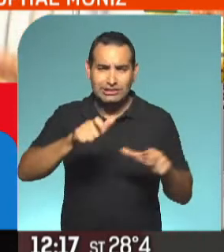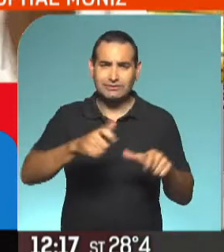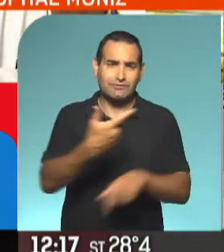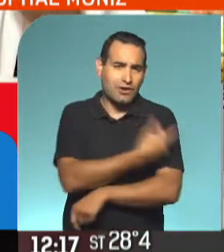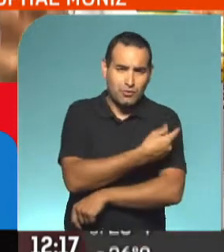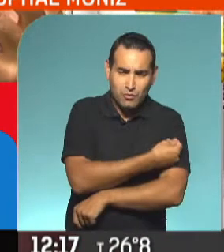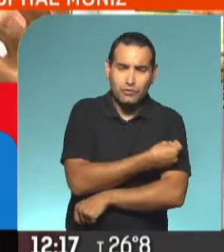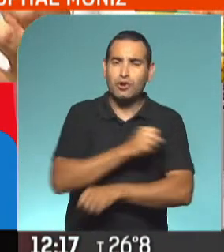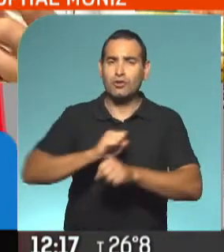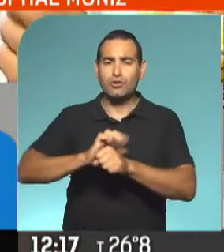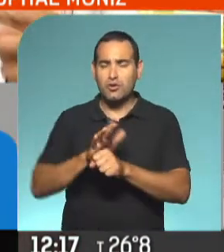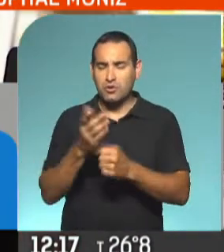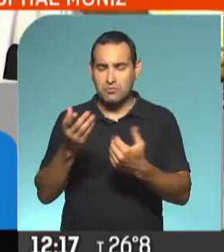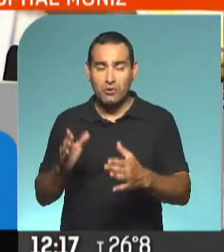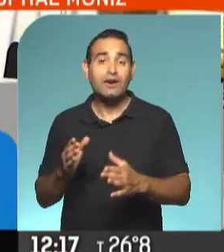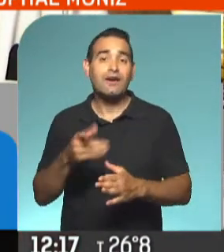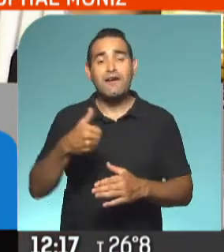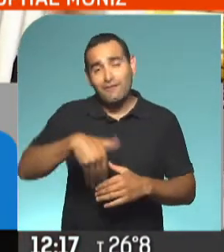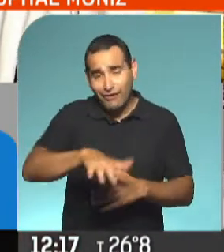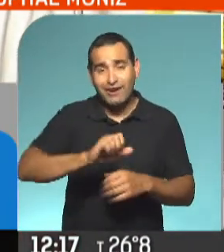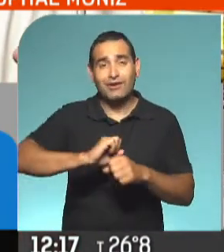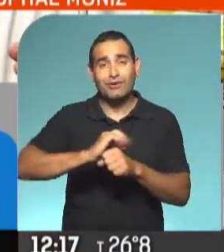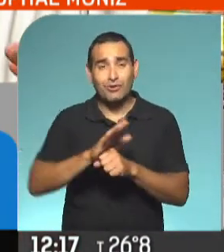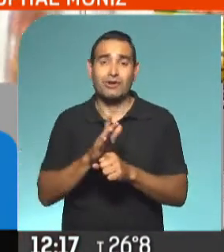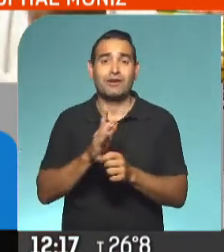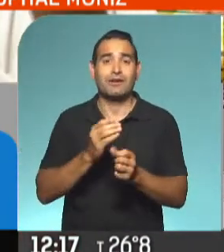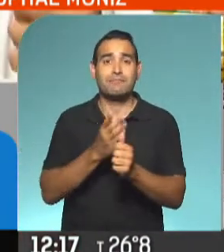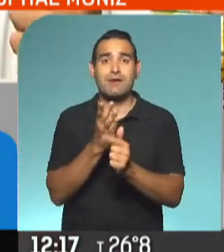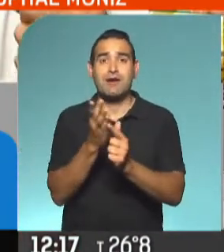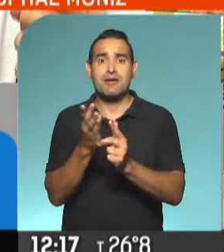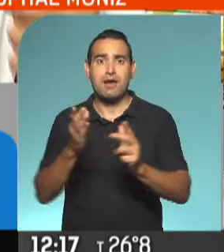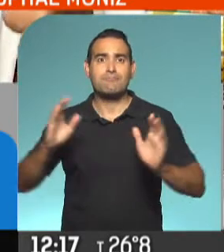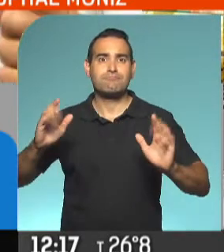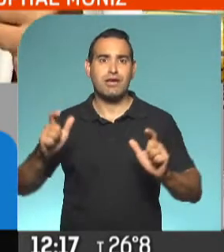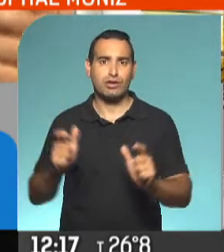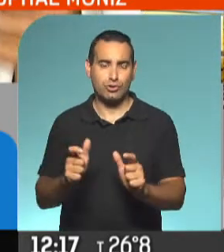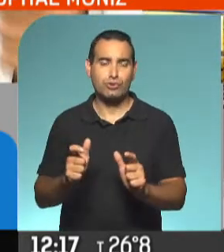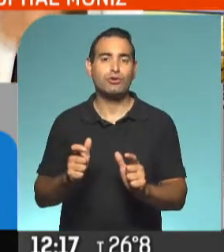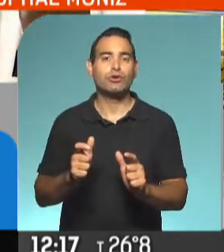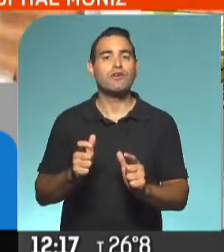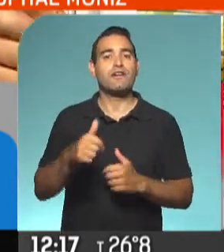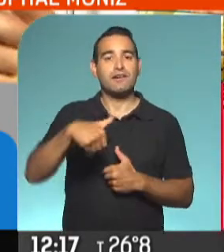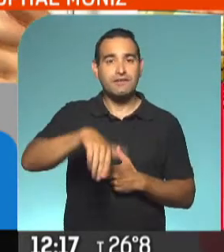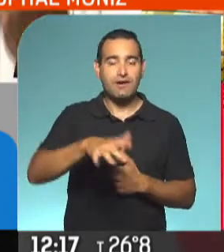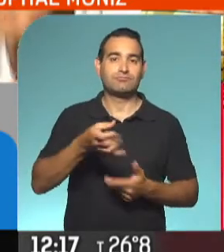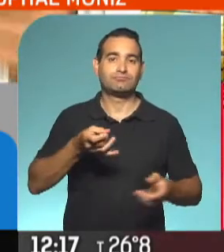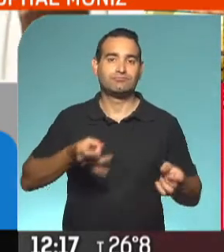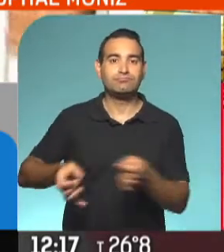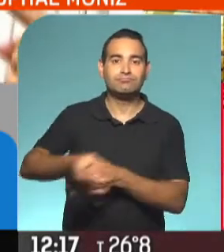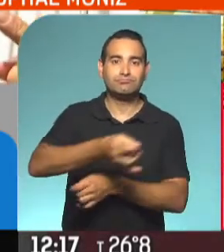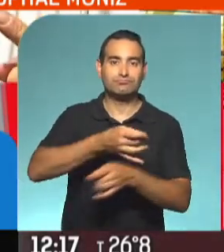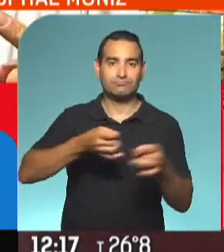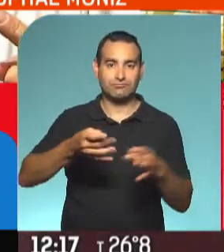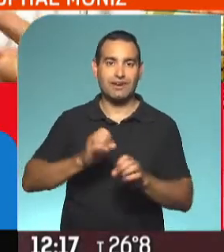variantes, probabilísticamente van a aparecer menos variantes y probabilísticamente lo que va a haber es menos impacto de